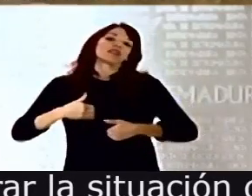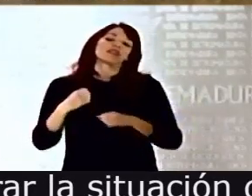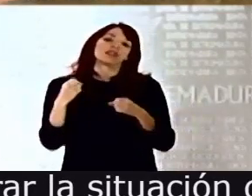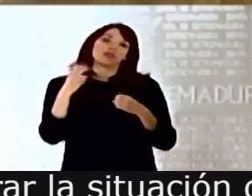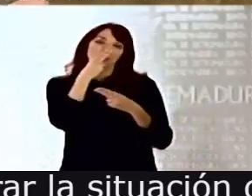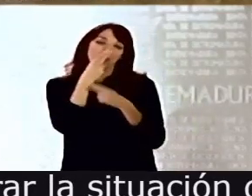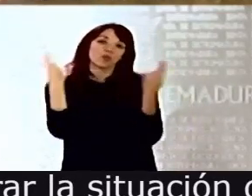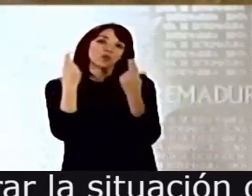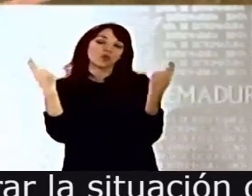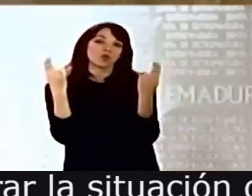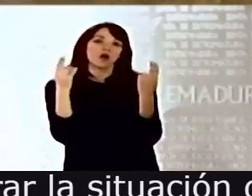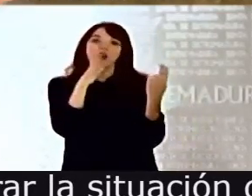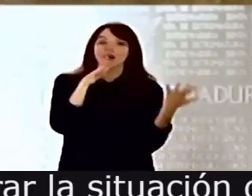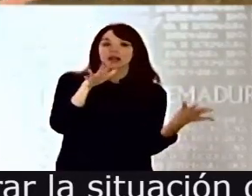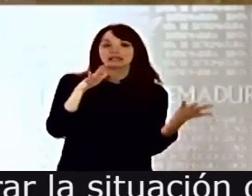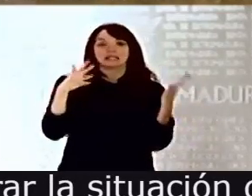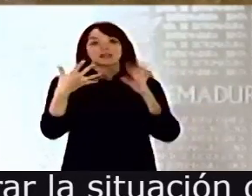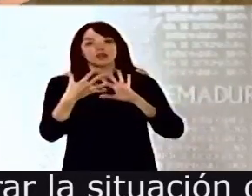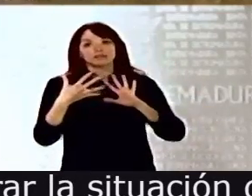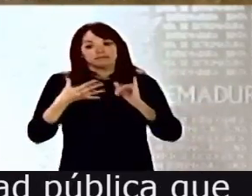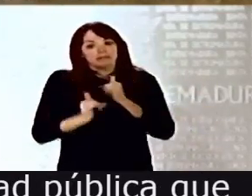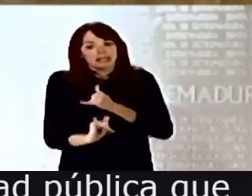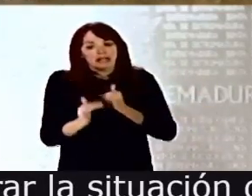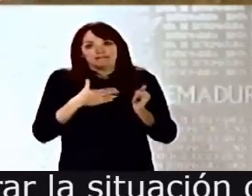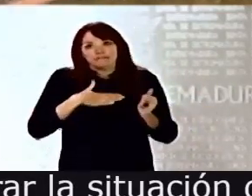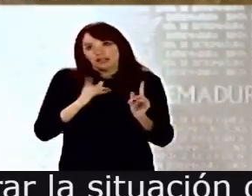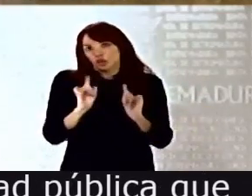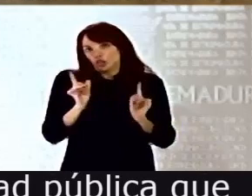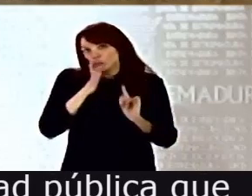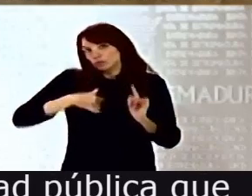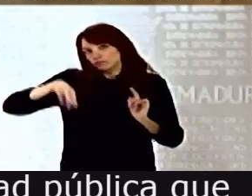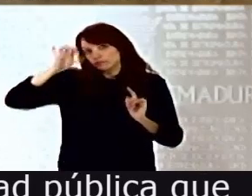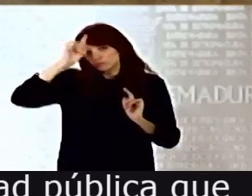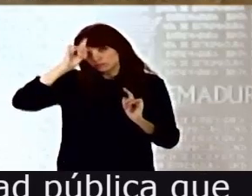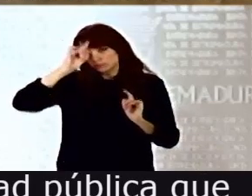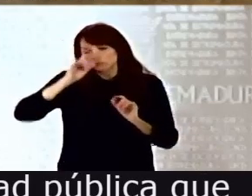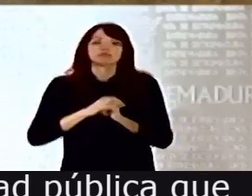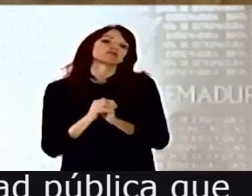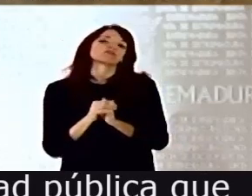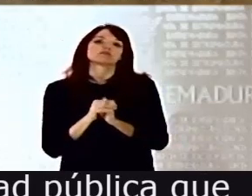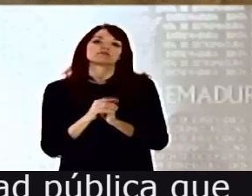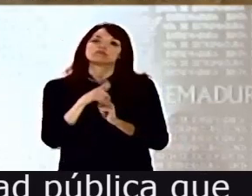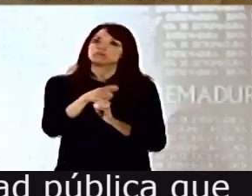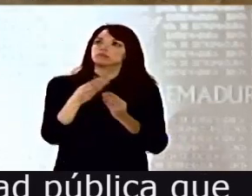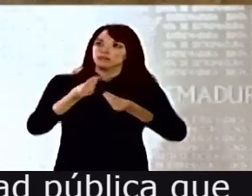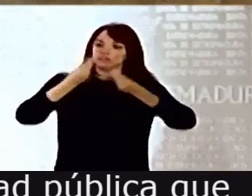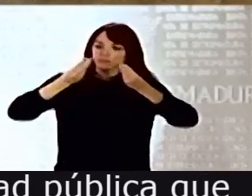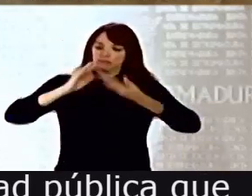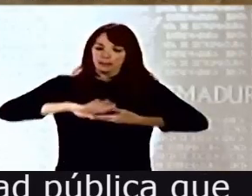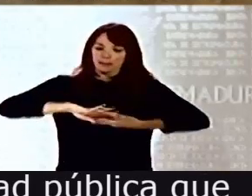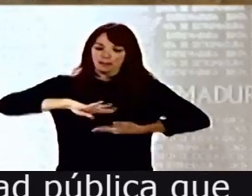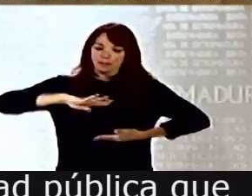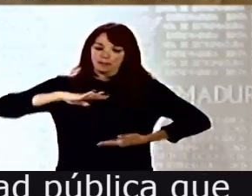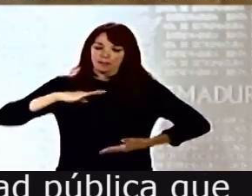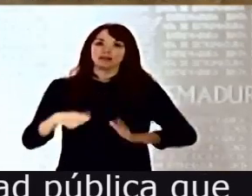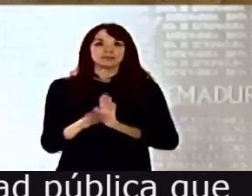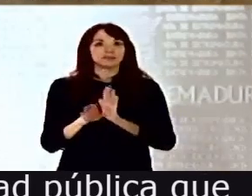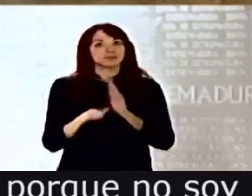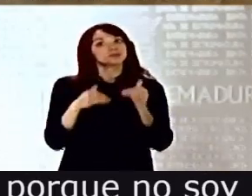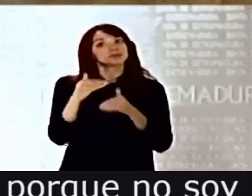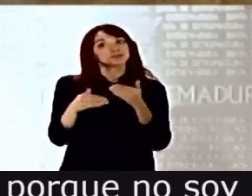esa transición, no quiero yo meter la pata porque yo no soy sanitaria, de estar ya preparados y seguir preparándose, ¿no?, por decirlo en